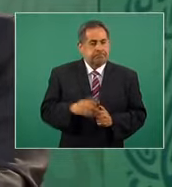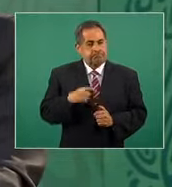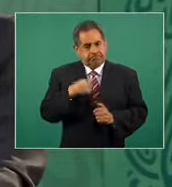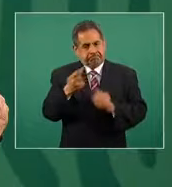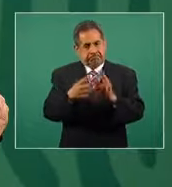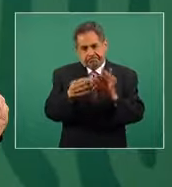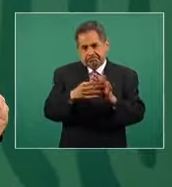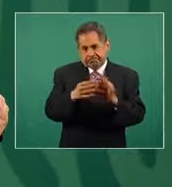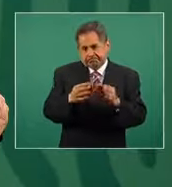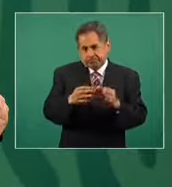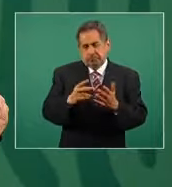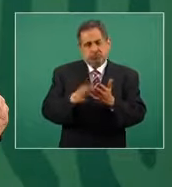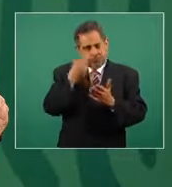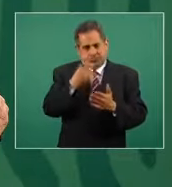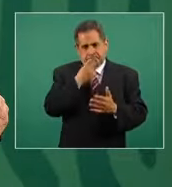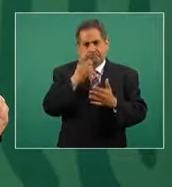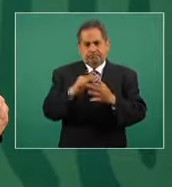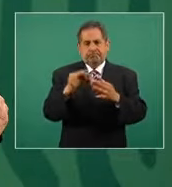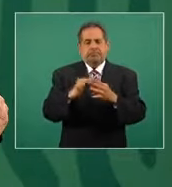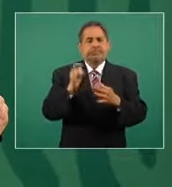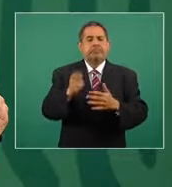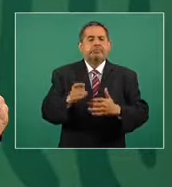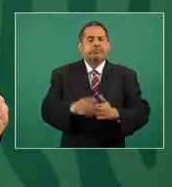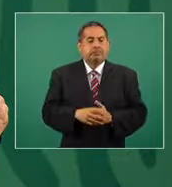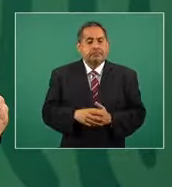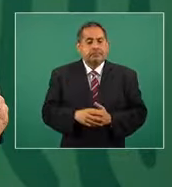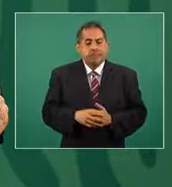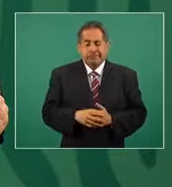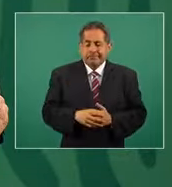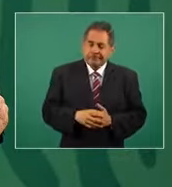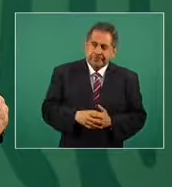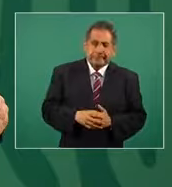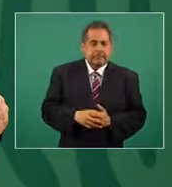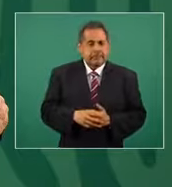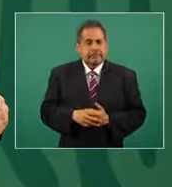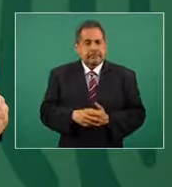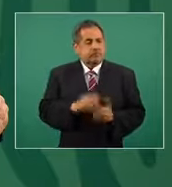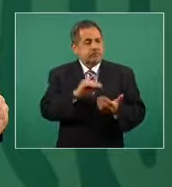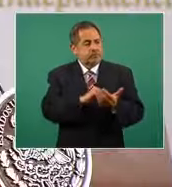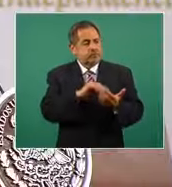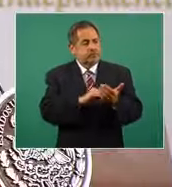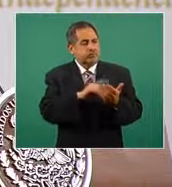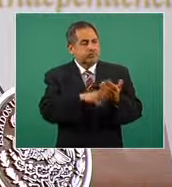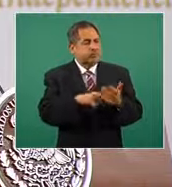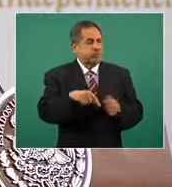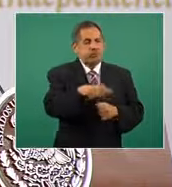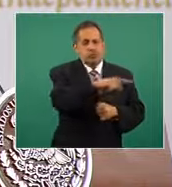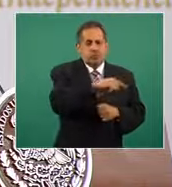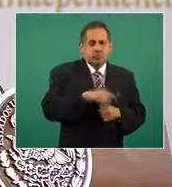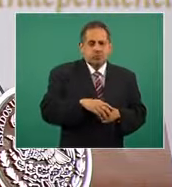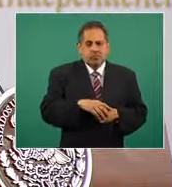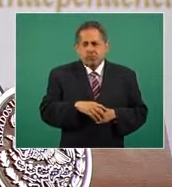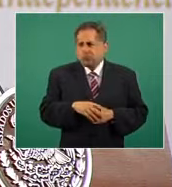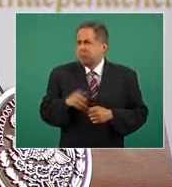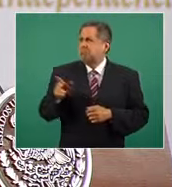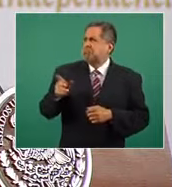subrayarlo, porque todavía hay quienes dicen: ¿y en dónde está el